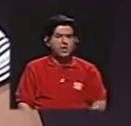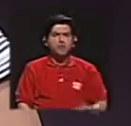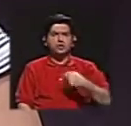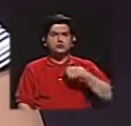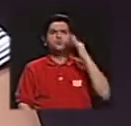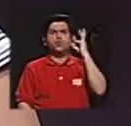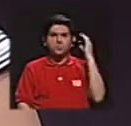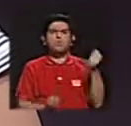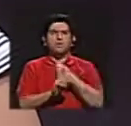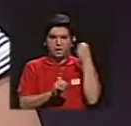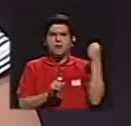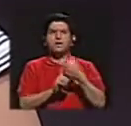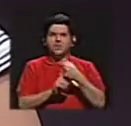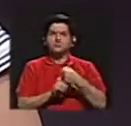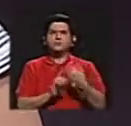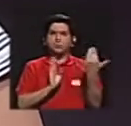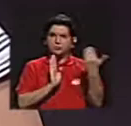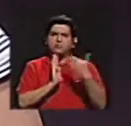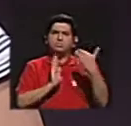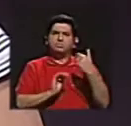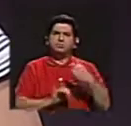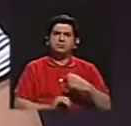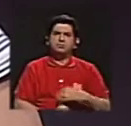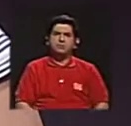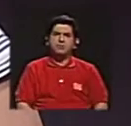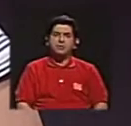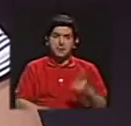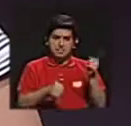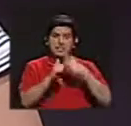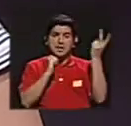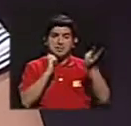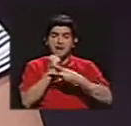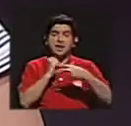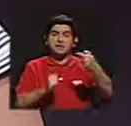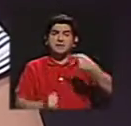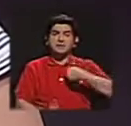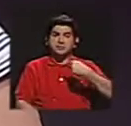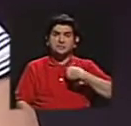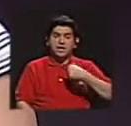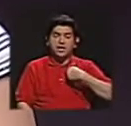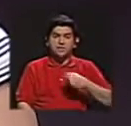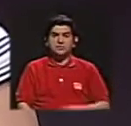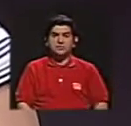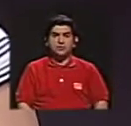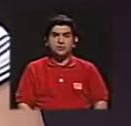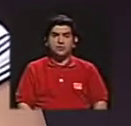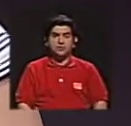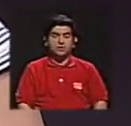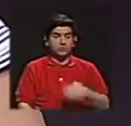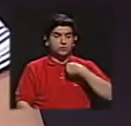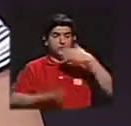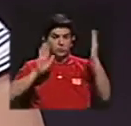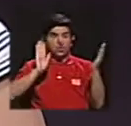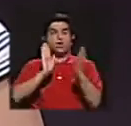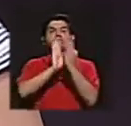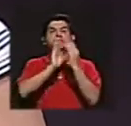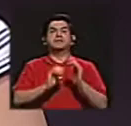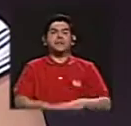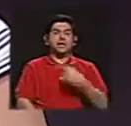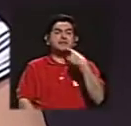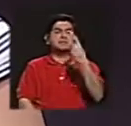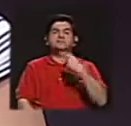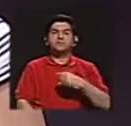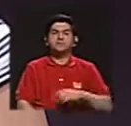soy una mujer agredida. Esta fue la primera vez que yo lo pude enfrentar y